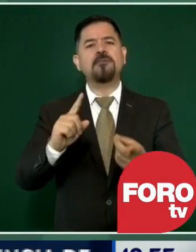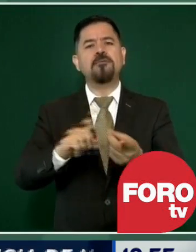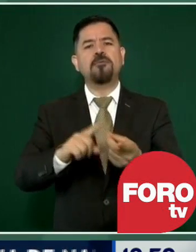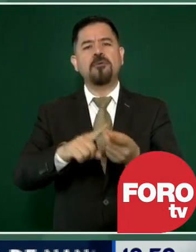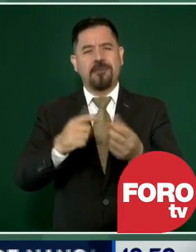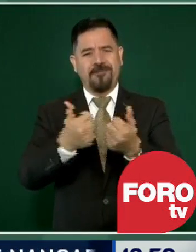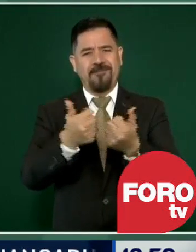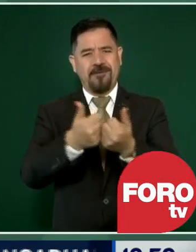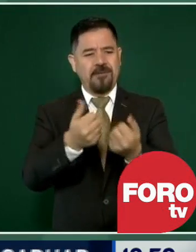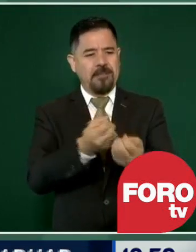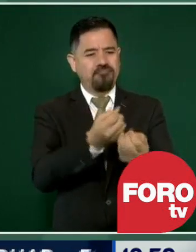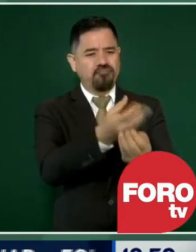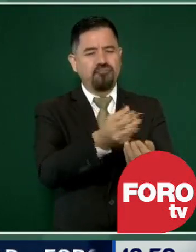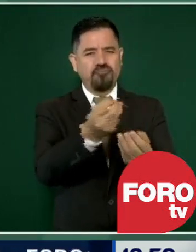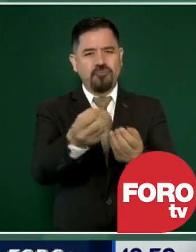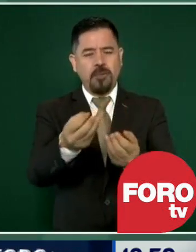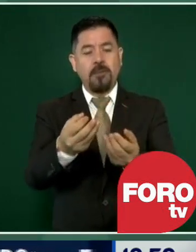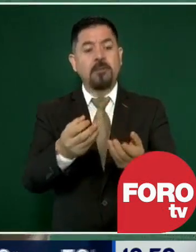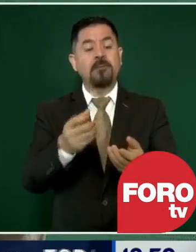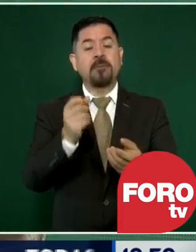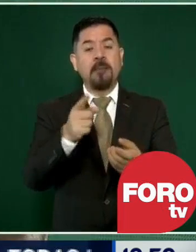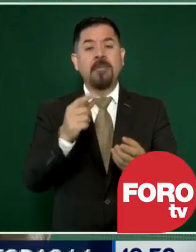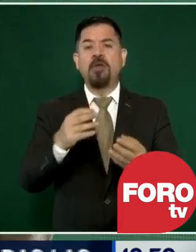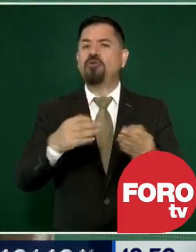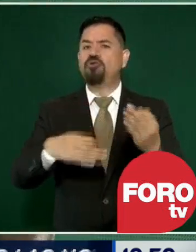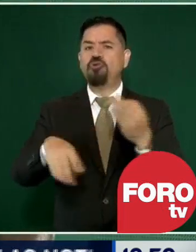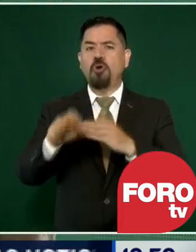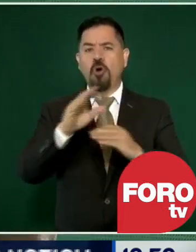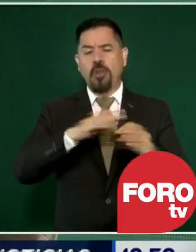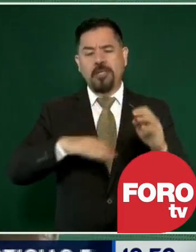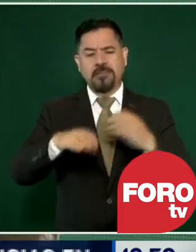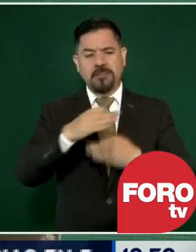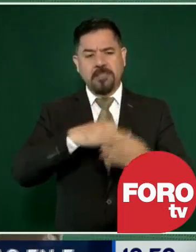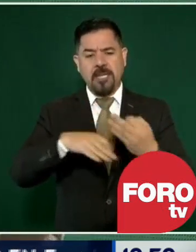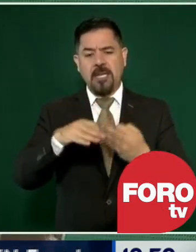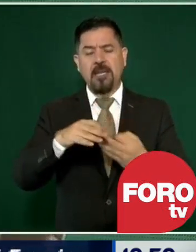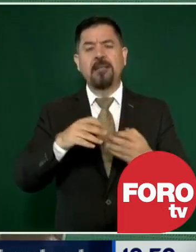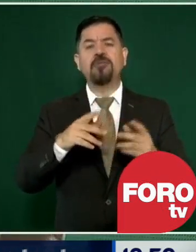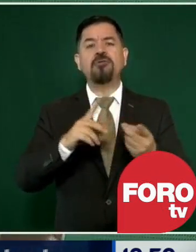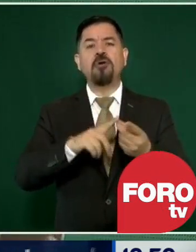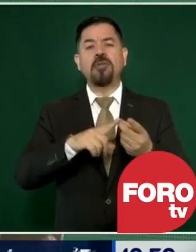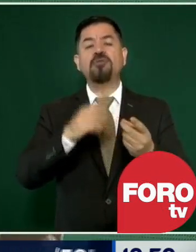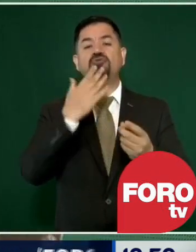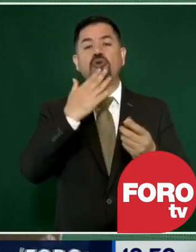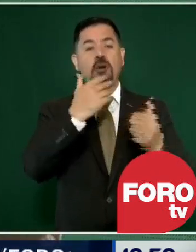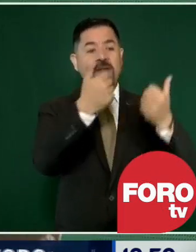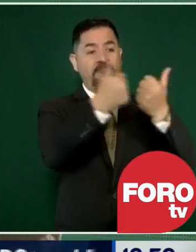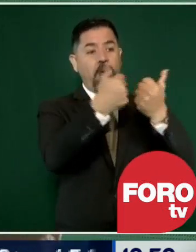a mejorar todas las aduanas de Sonora.